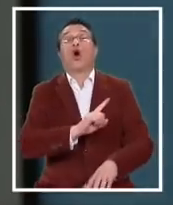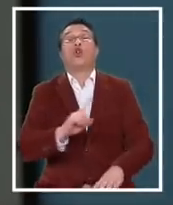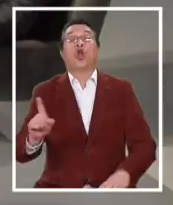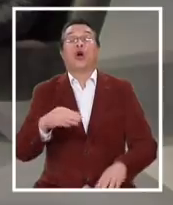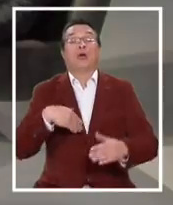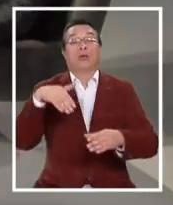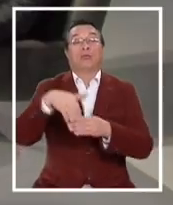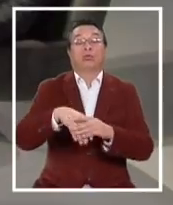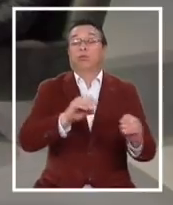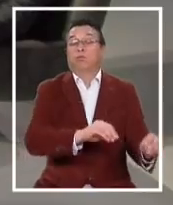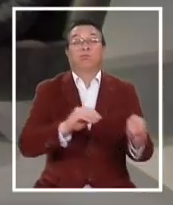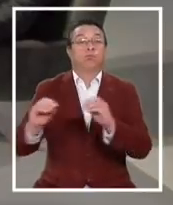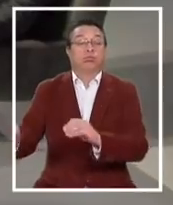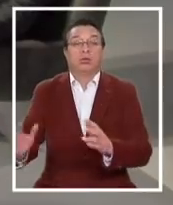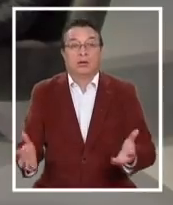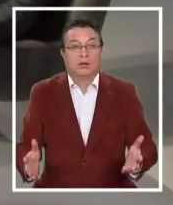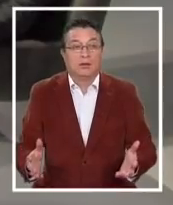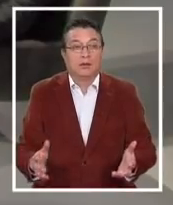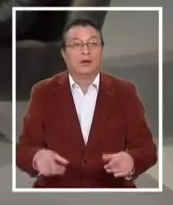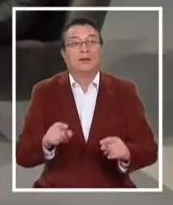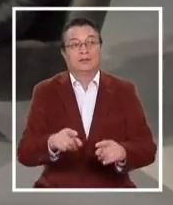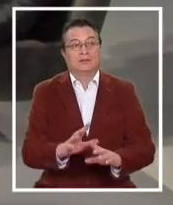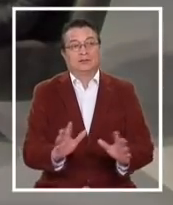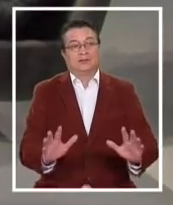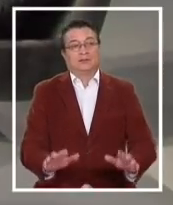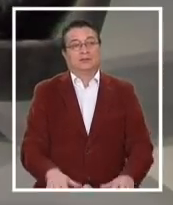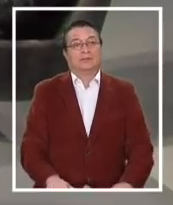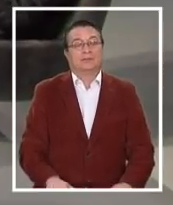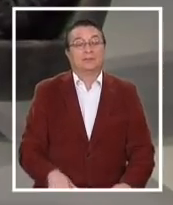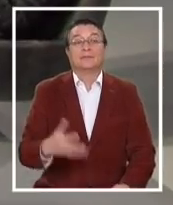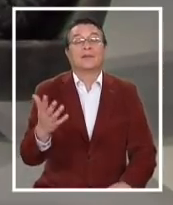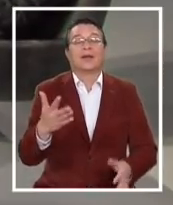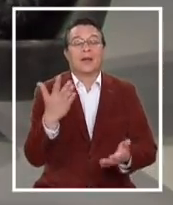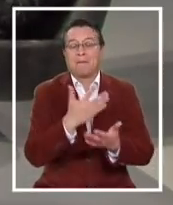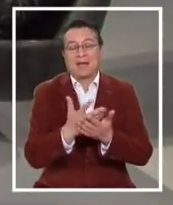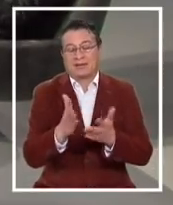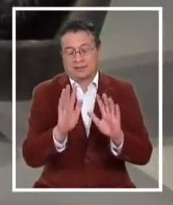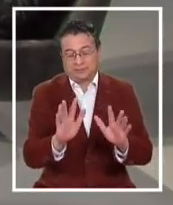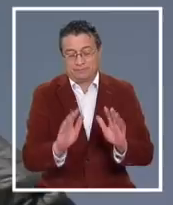postergación de las elecciones. Son cosas diferentes. Está levantando la mano. Lo que sucede es que